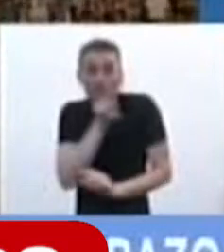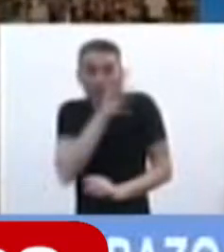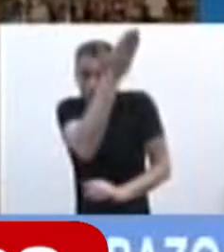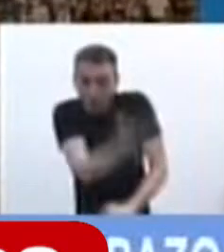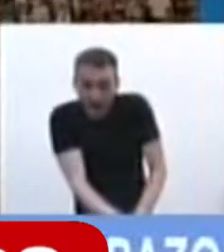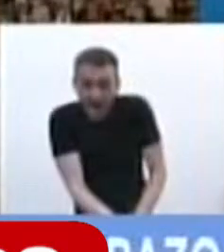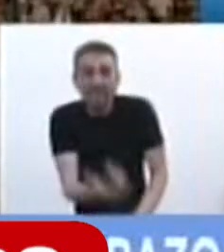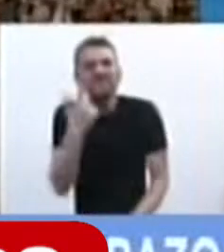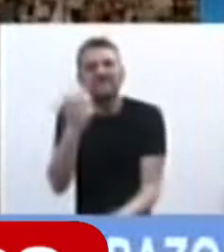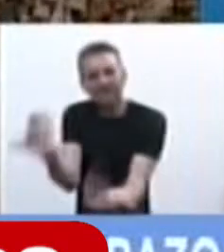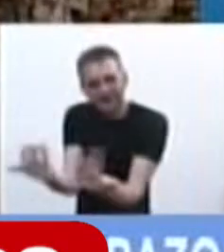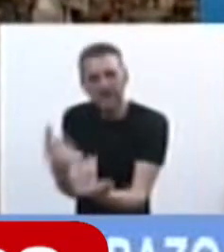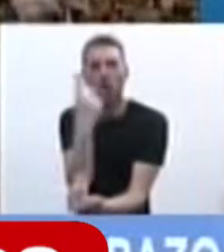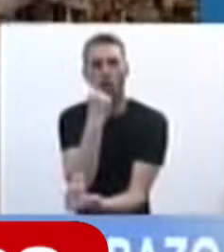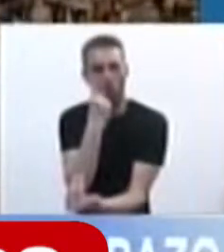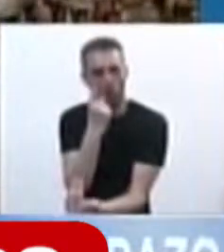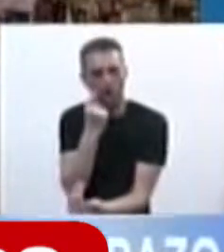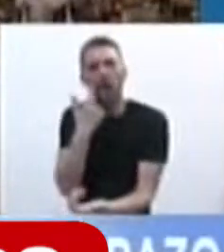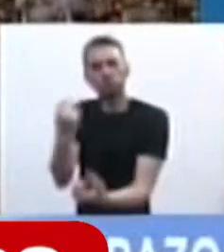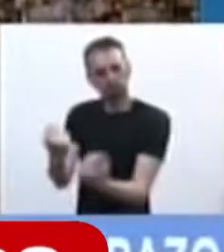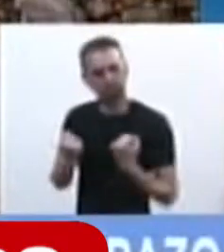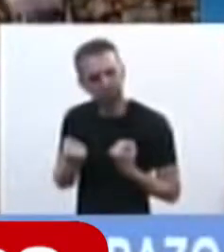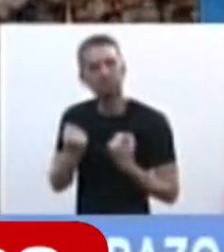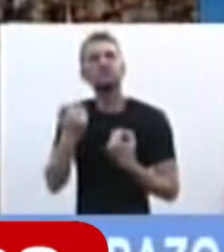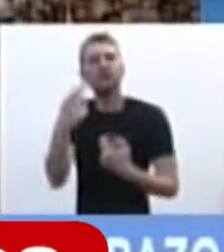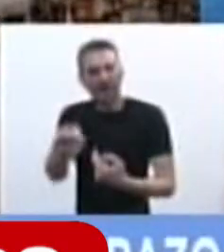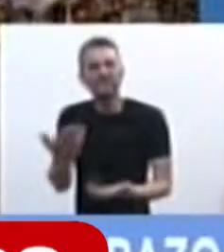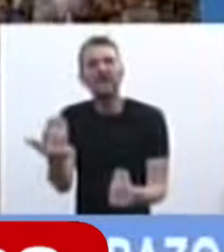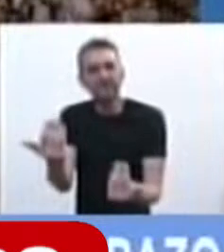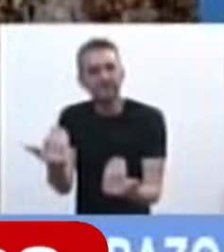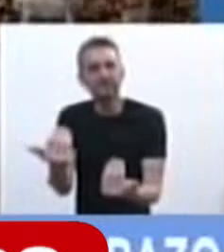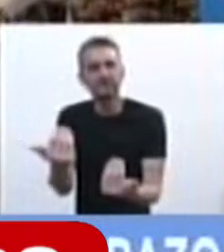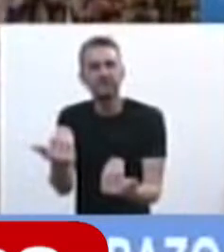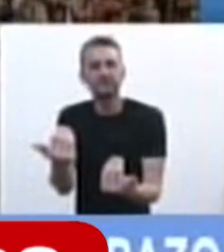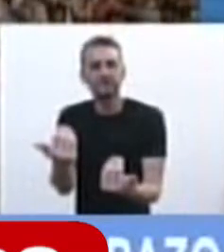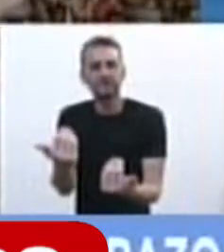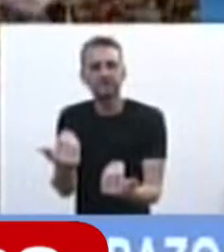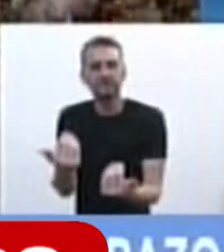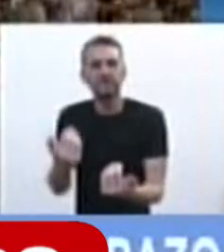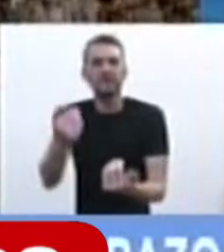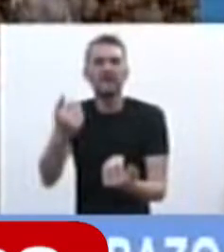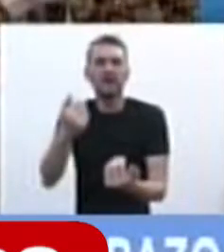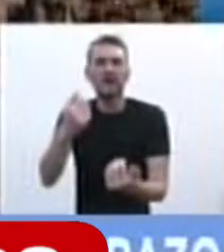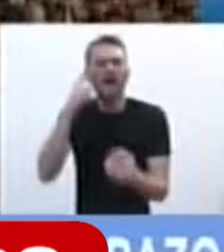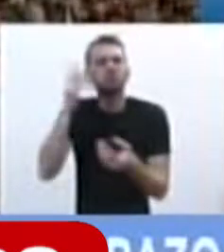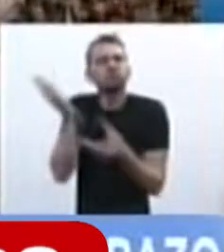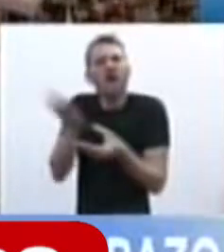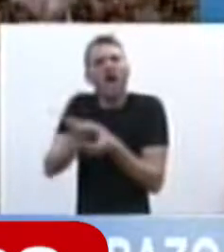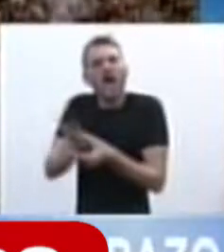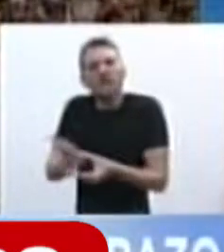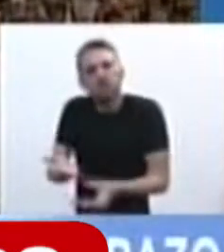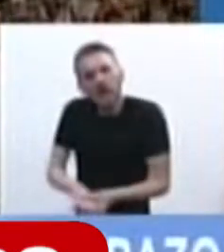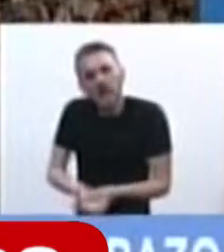mujeres, cuando los varones me demuestren que bajan escandalosamente los miles de expedientes por